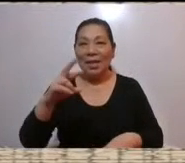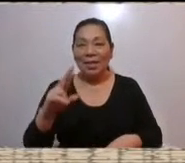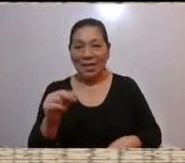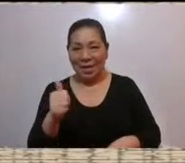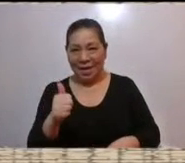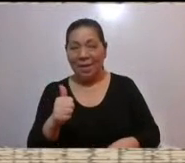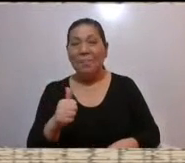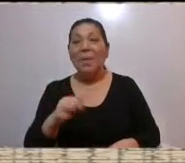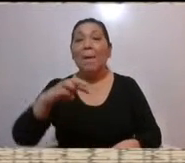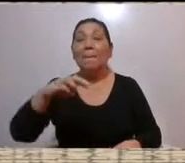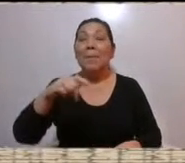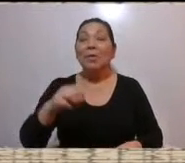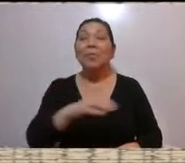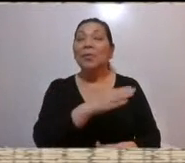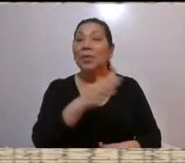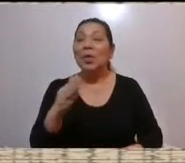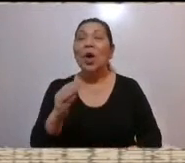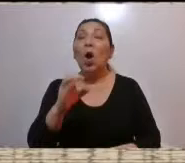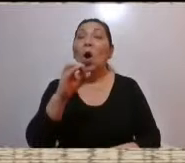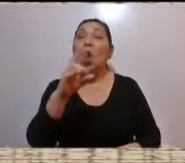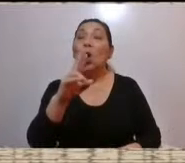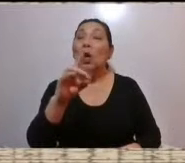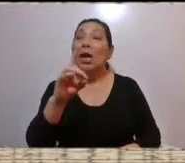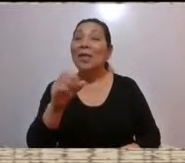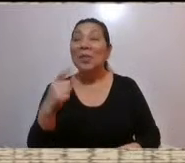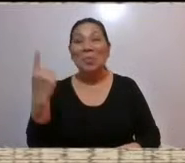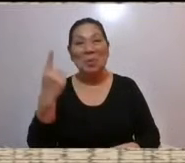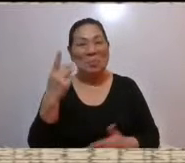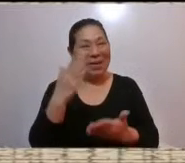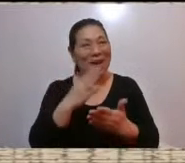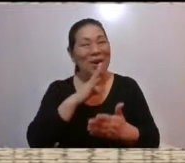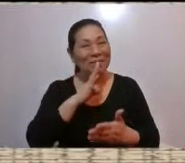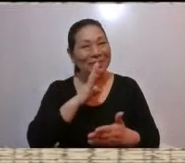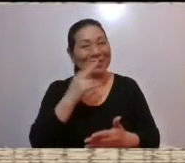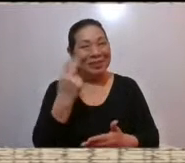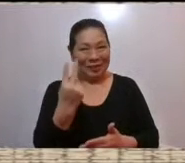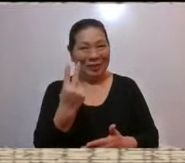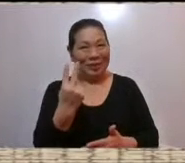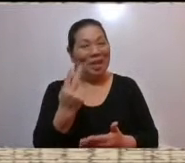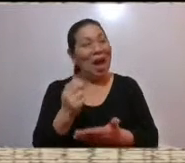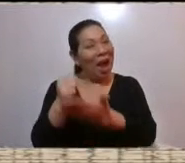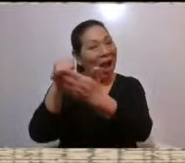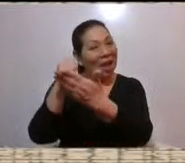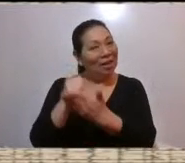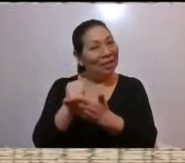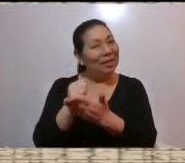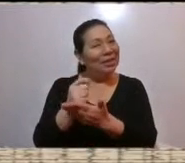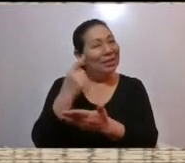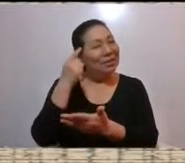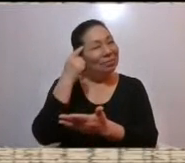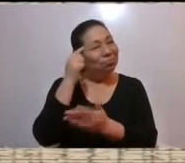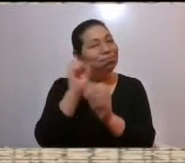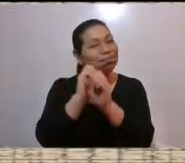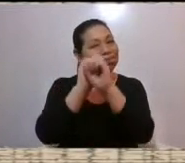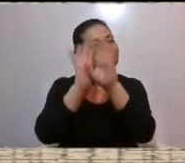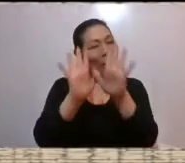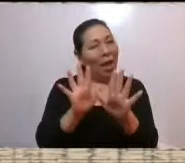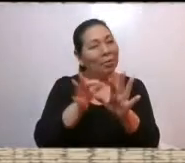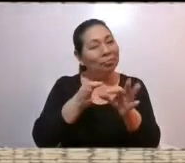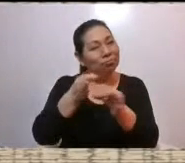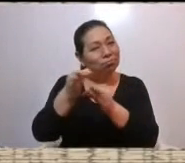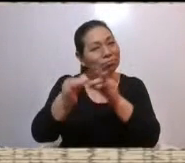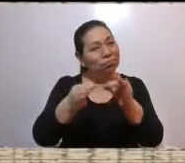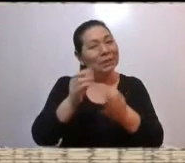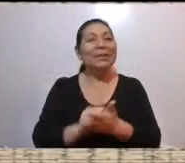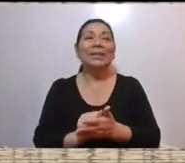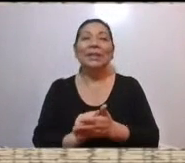Sandra Manrique y también al doctor Orlando Curaca, que ha estado en la primera parte del programa, por ayudarnos a entender